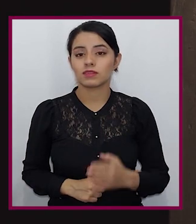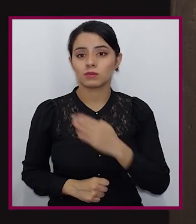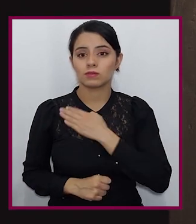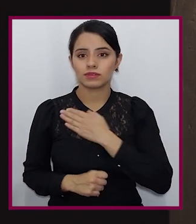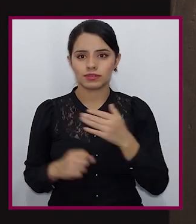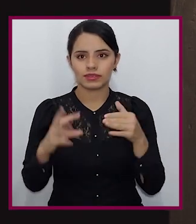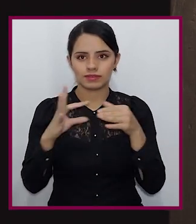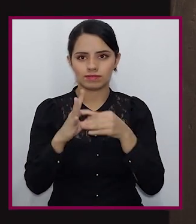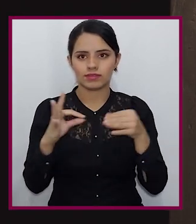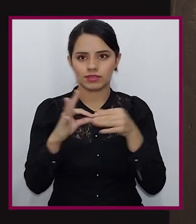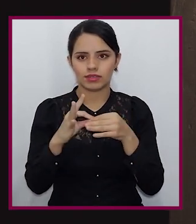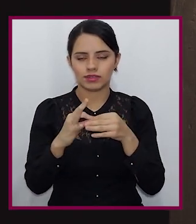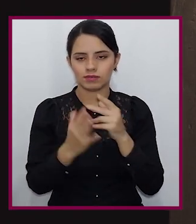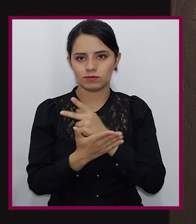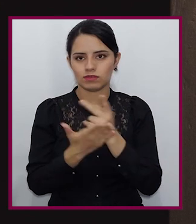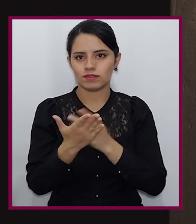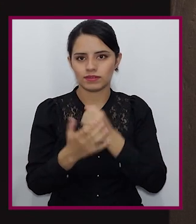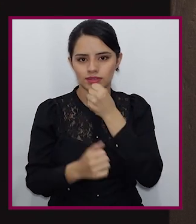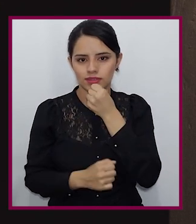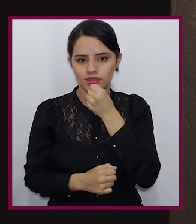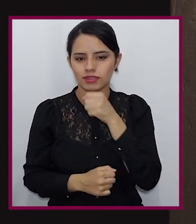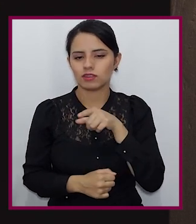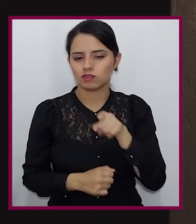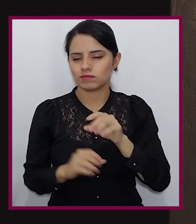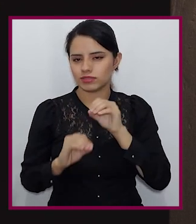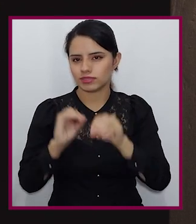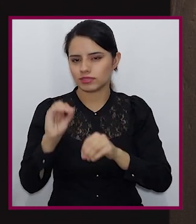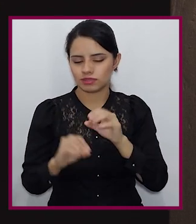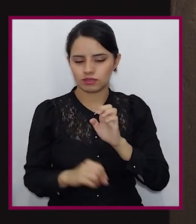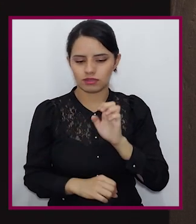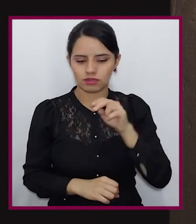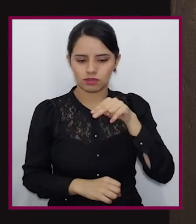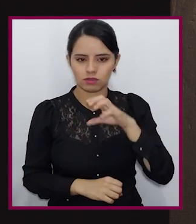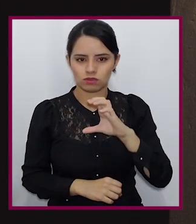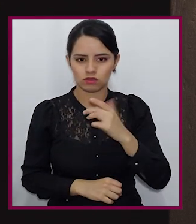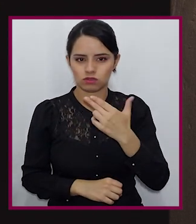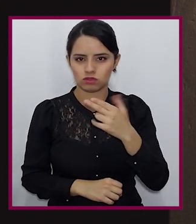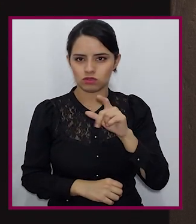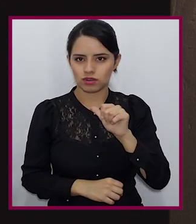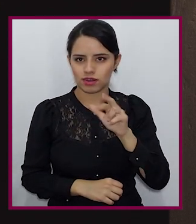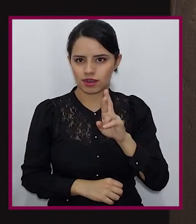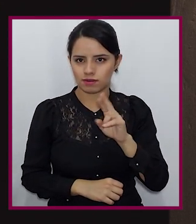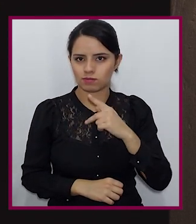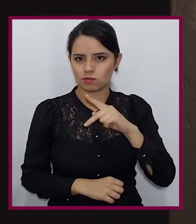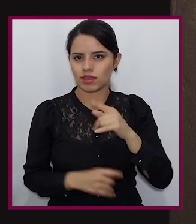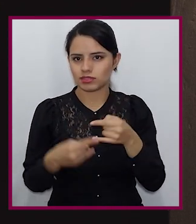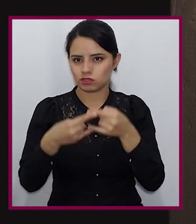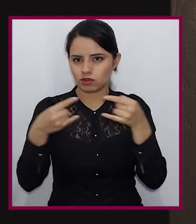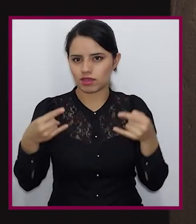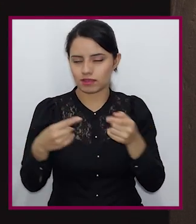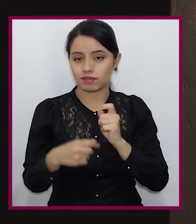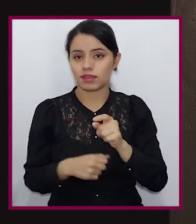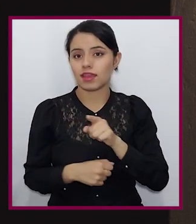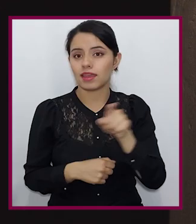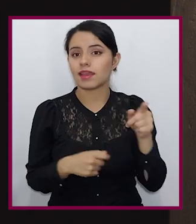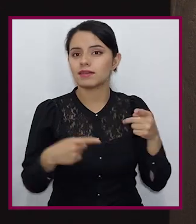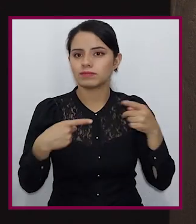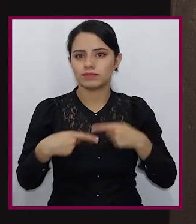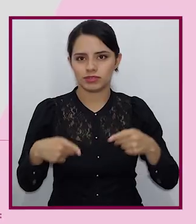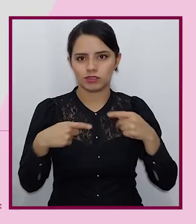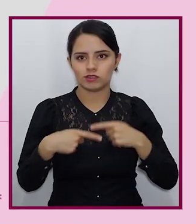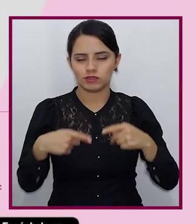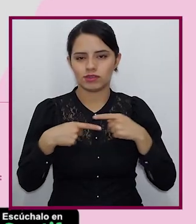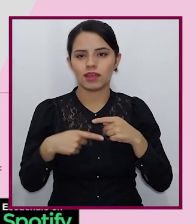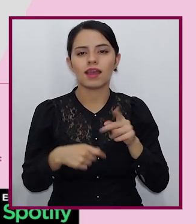Bueno, les voy a platicar sobre el podcast Enchular tu Historia que hago precisamente con Alejandro Joseph. Se trata de pedirle a la gente, a la